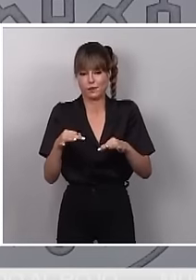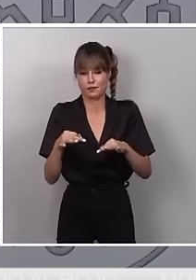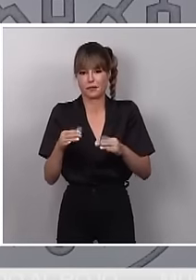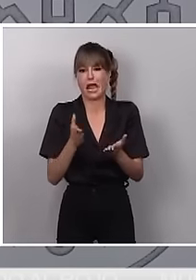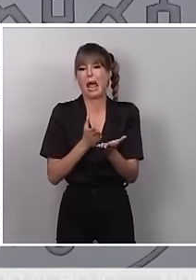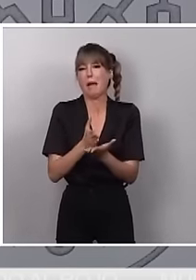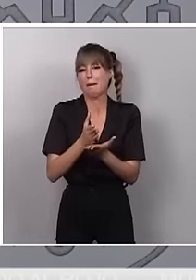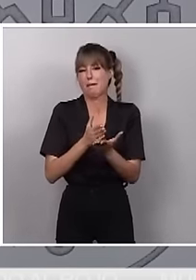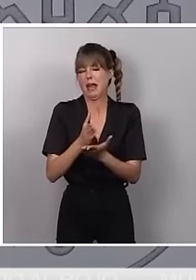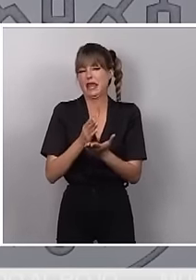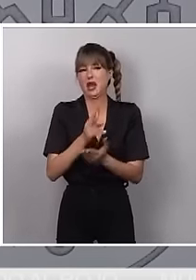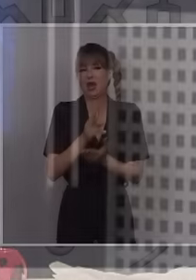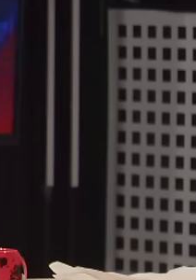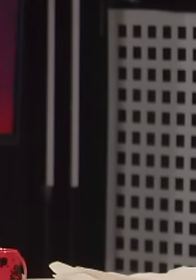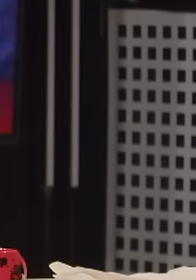digital conservador.